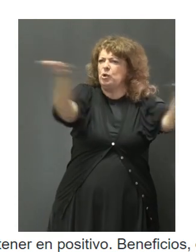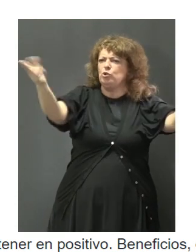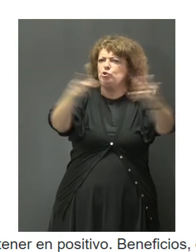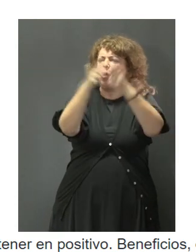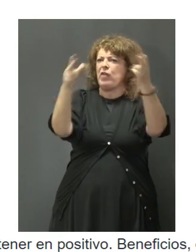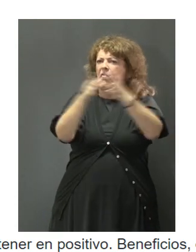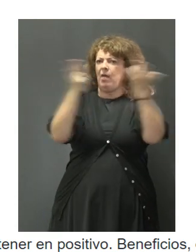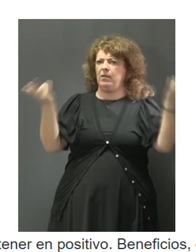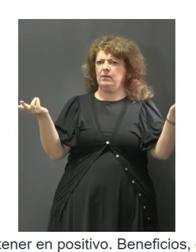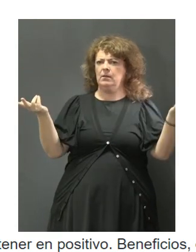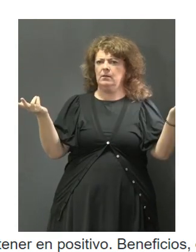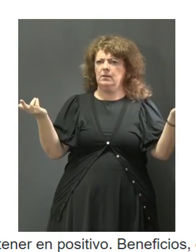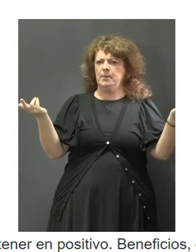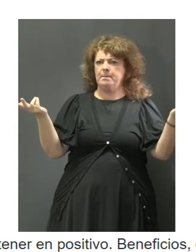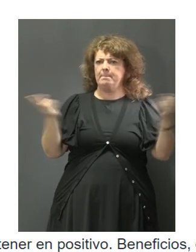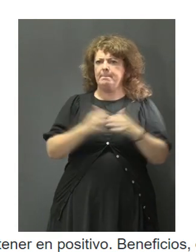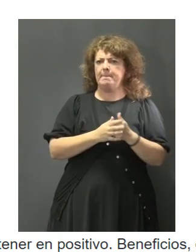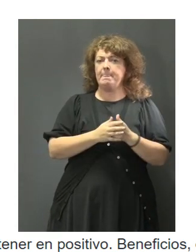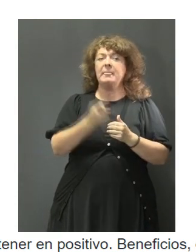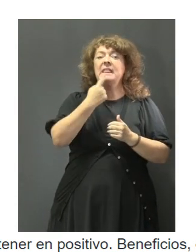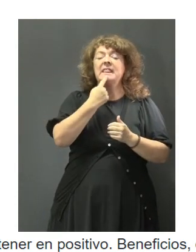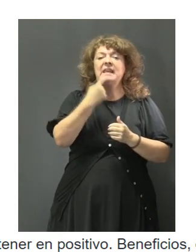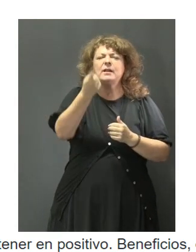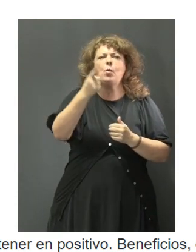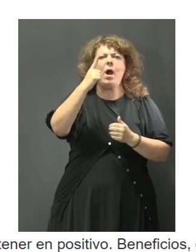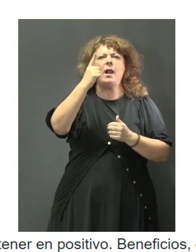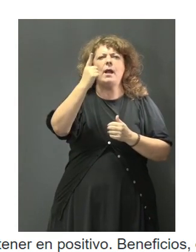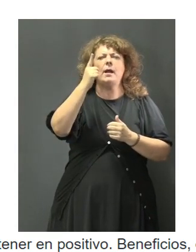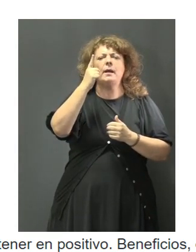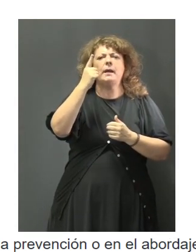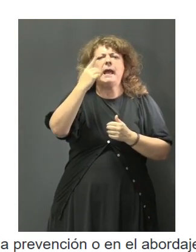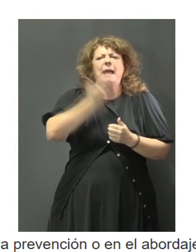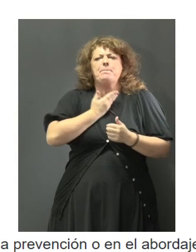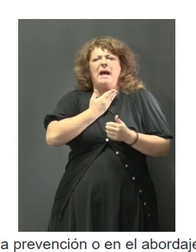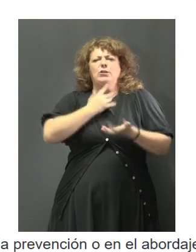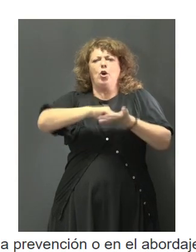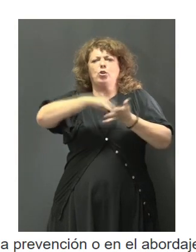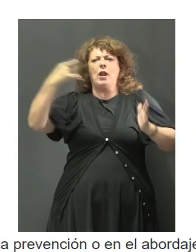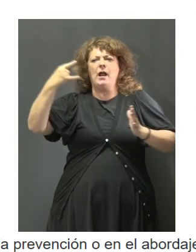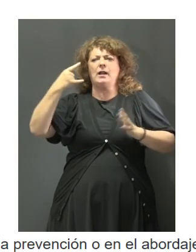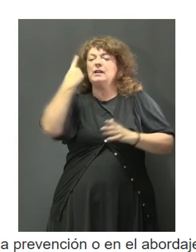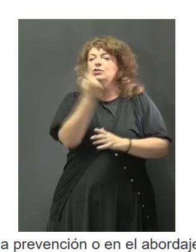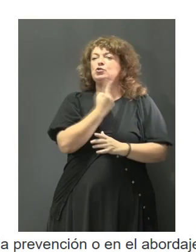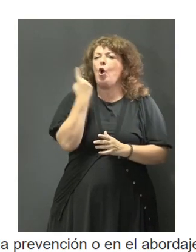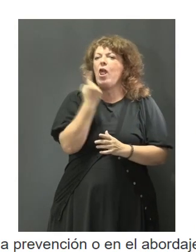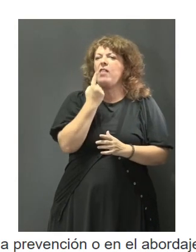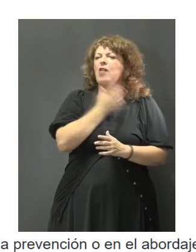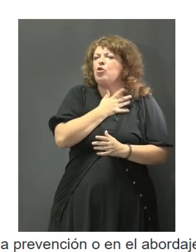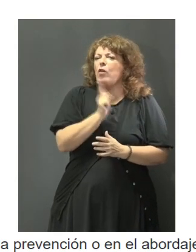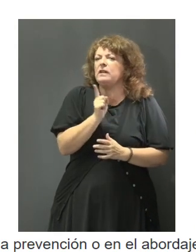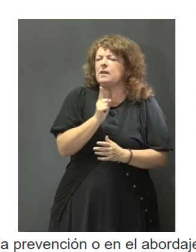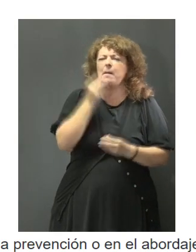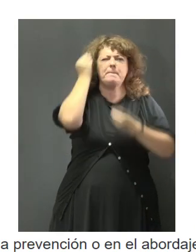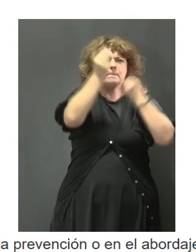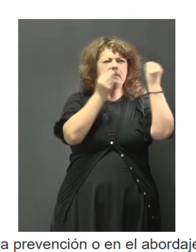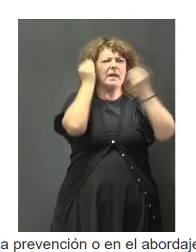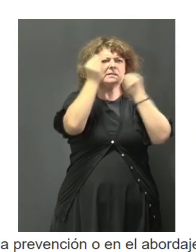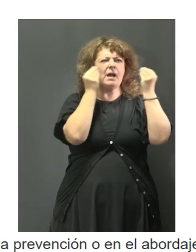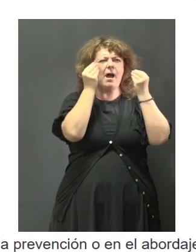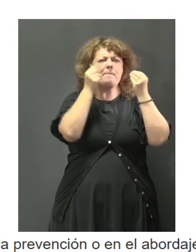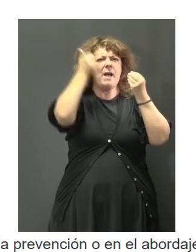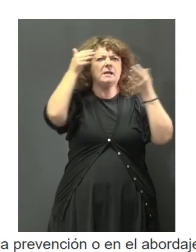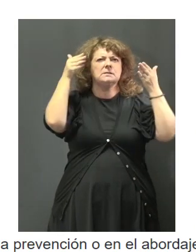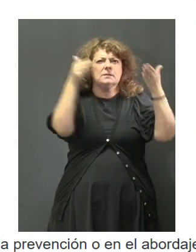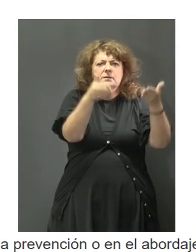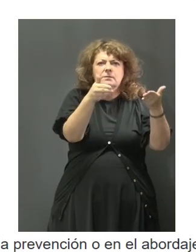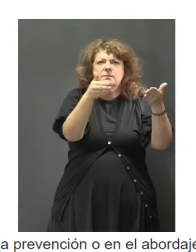general, ¿diríais que cuando se piensa en el impacto de las tecnologías en la soledad no deseada, se piensa en esta